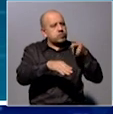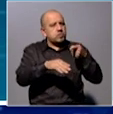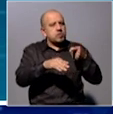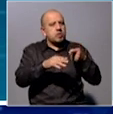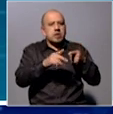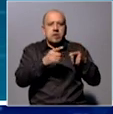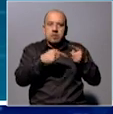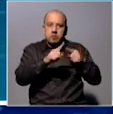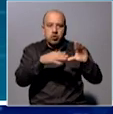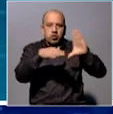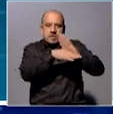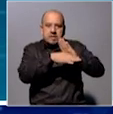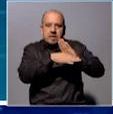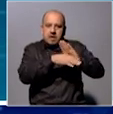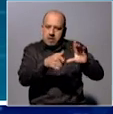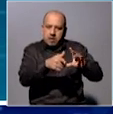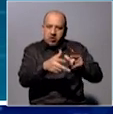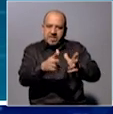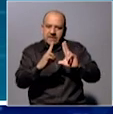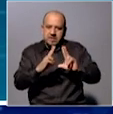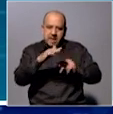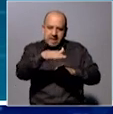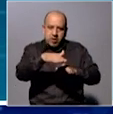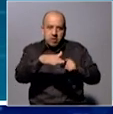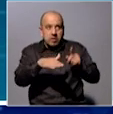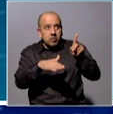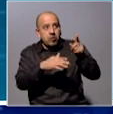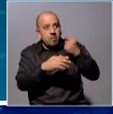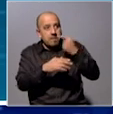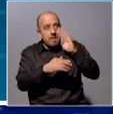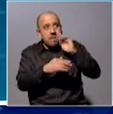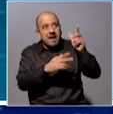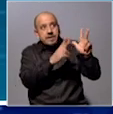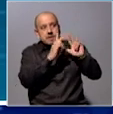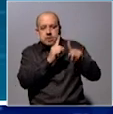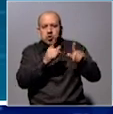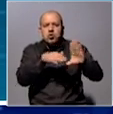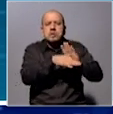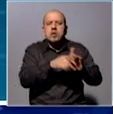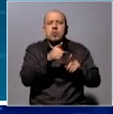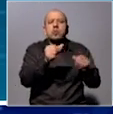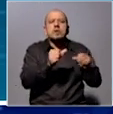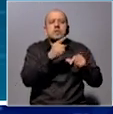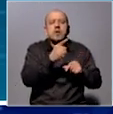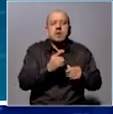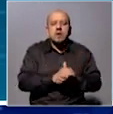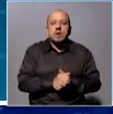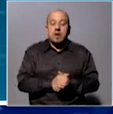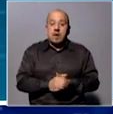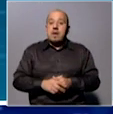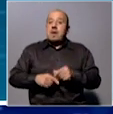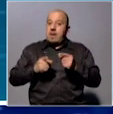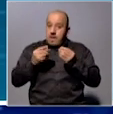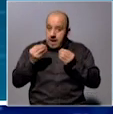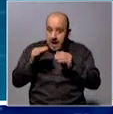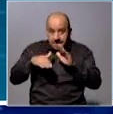que no coincide con el sentir o la opinión de la persona verdaderamente protagonista de la consulta? Muchas veces